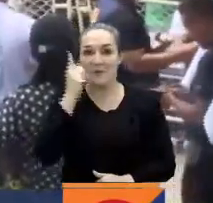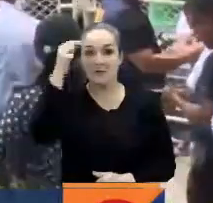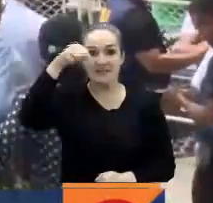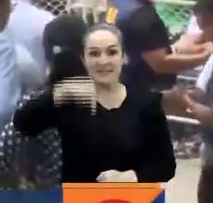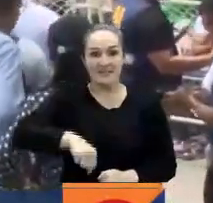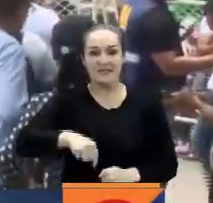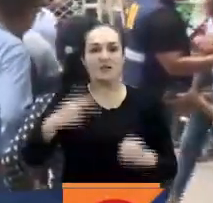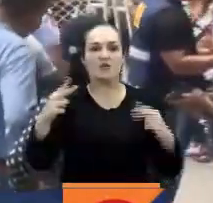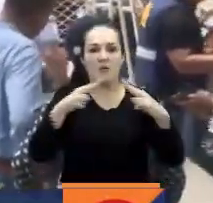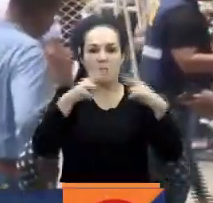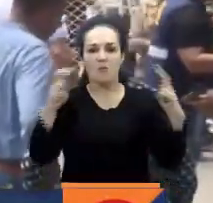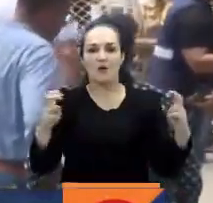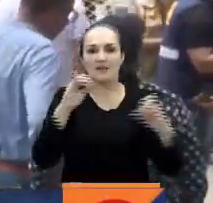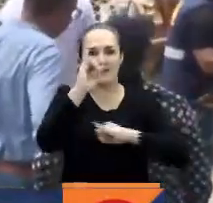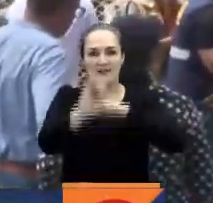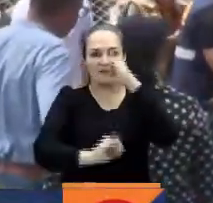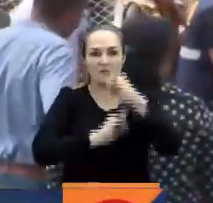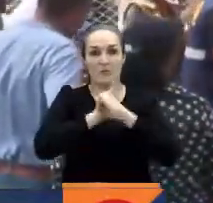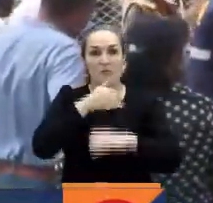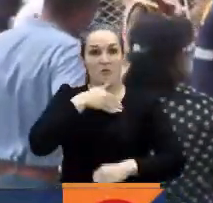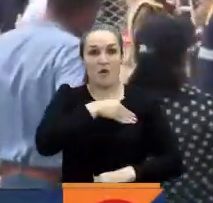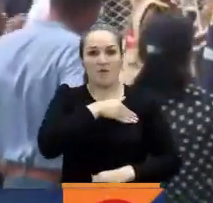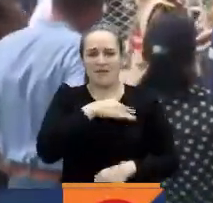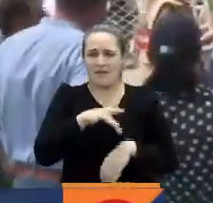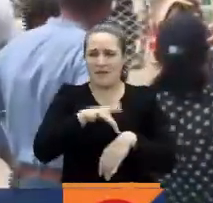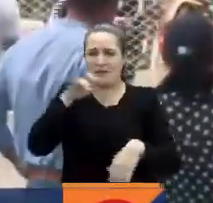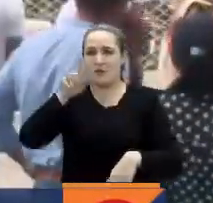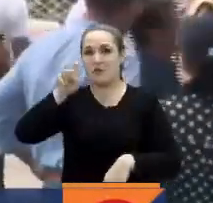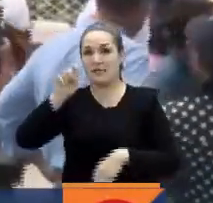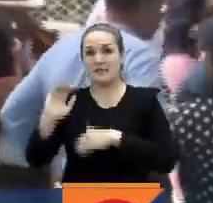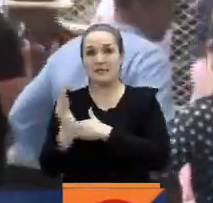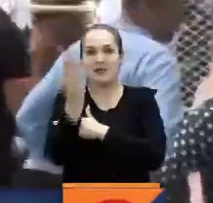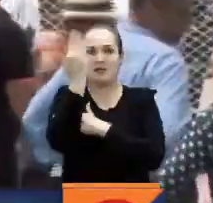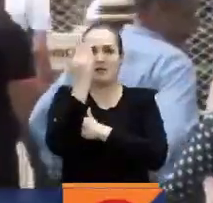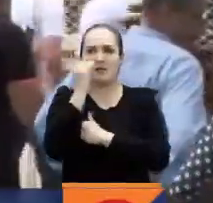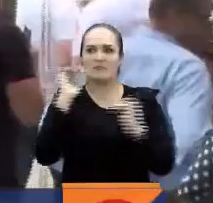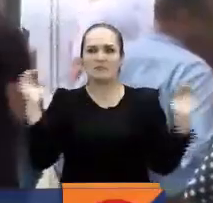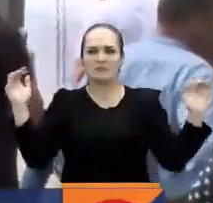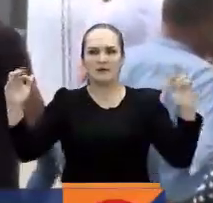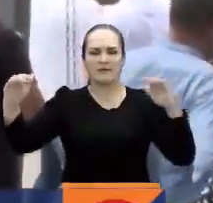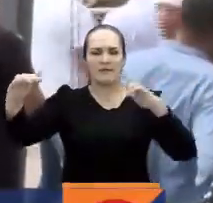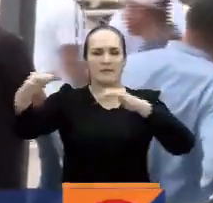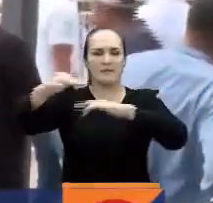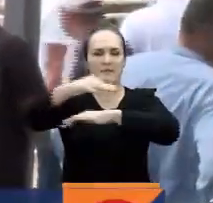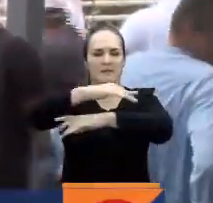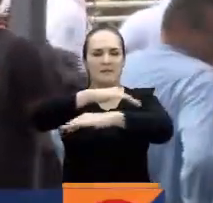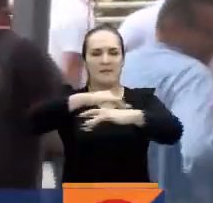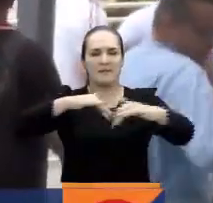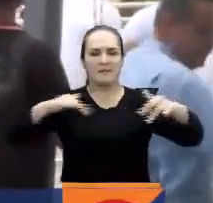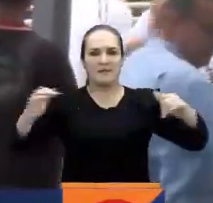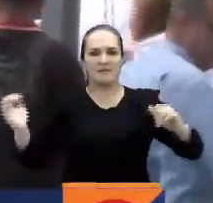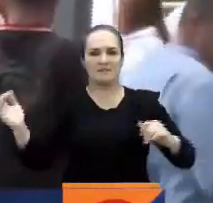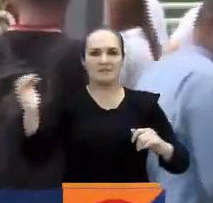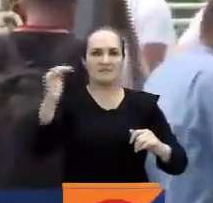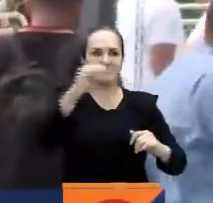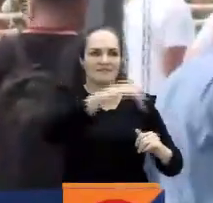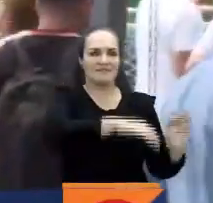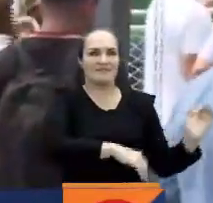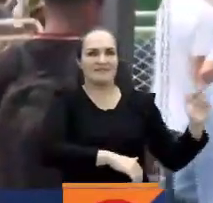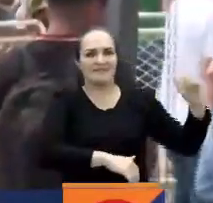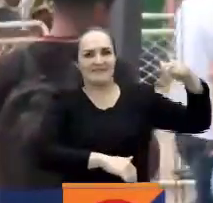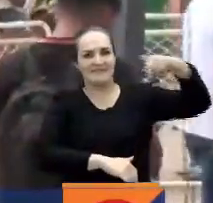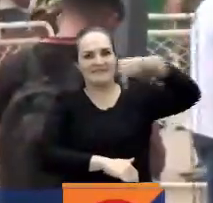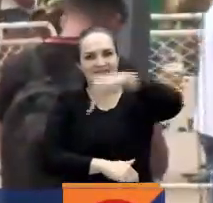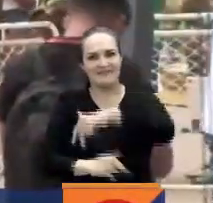Internacional Simón Bolívar muy temprano, desde las 6 de la mañana empezamos a ver movimiento, pasando de un lado a otro, las personas que